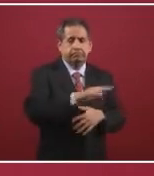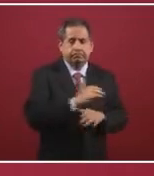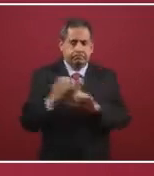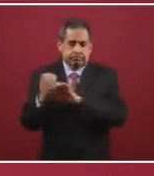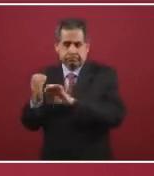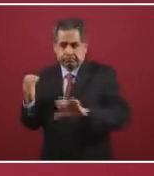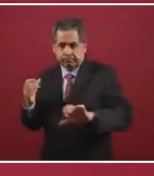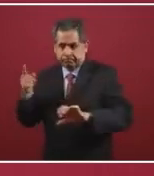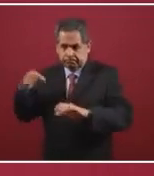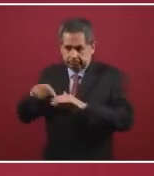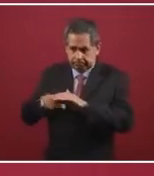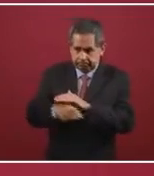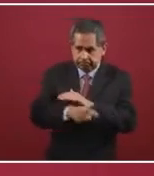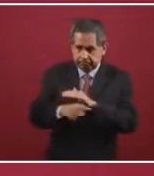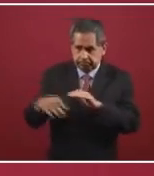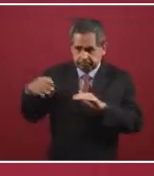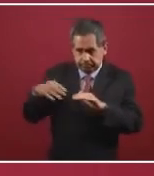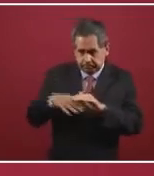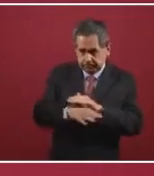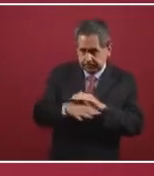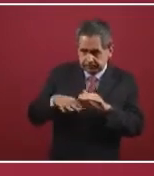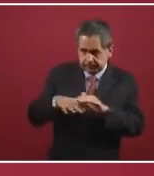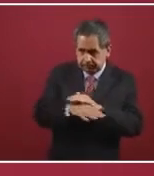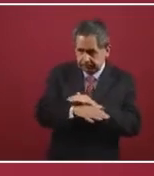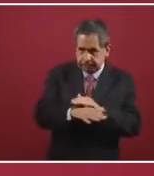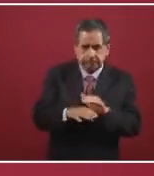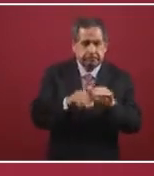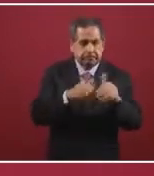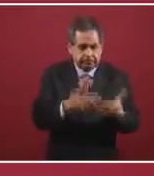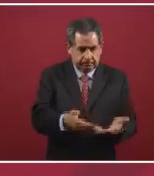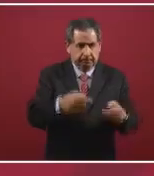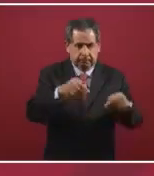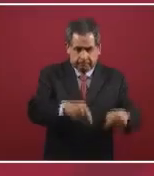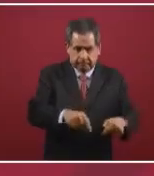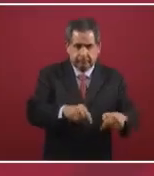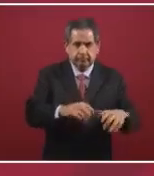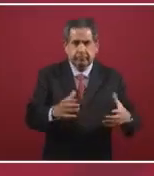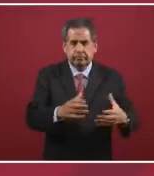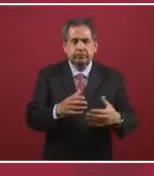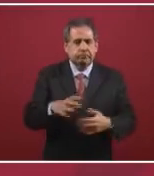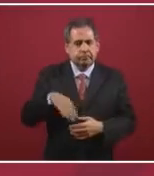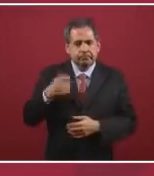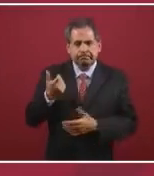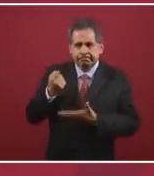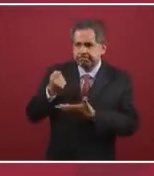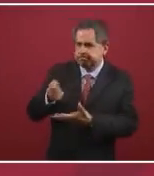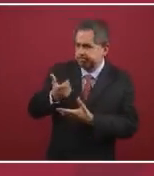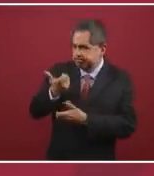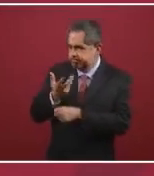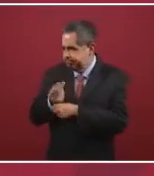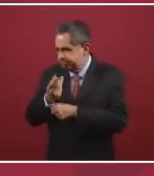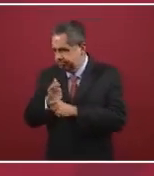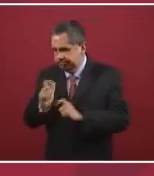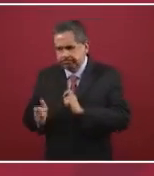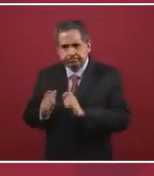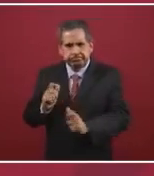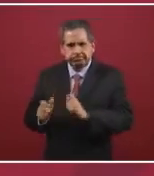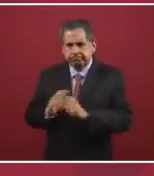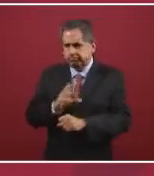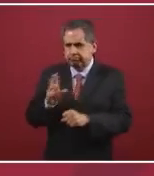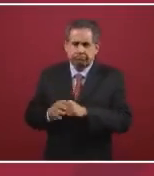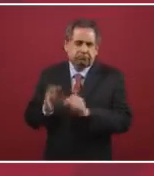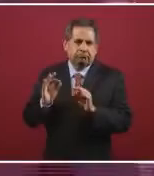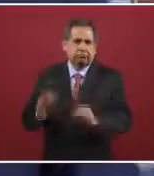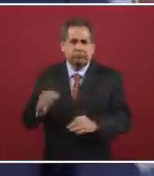acueducto. Vamos a hacer un esfuerzo para tener los fondos necesarios y